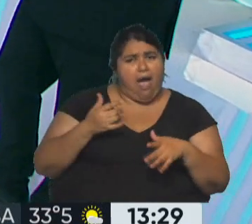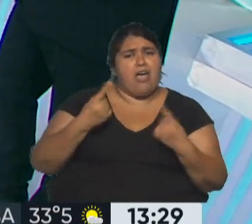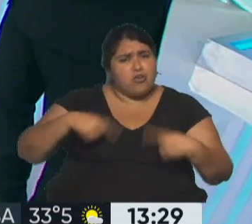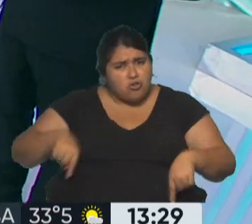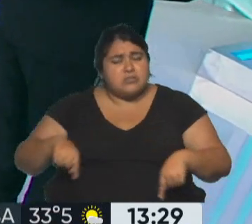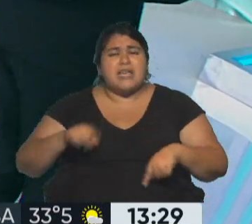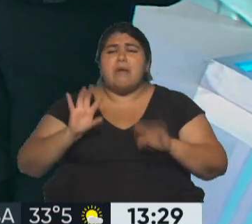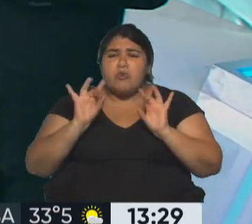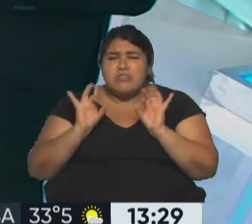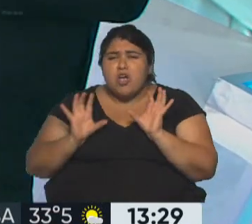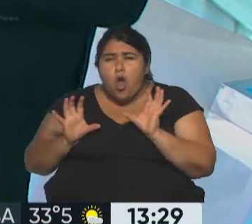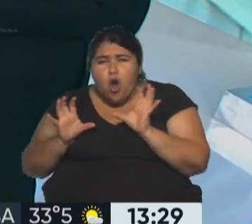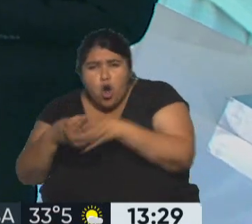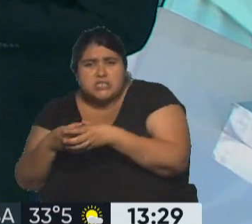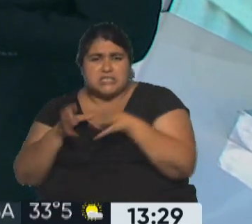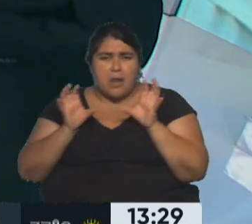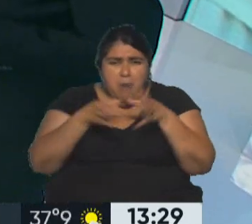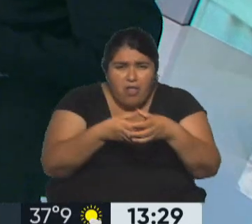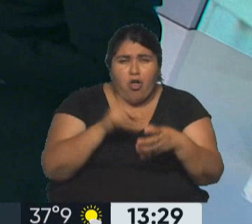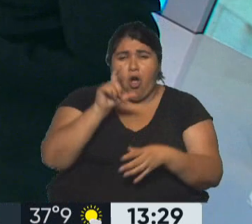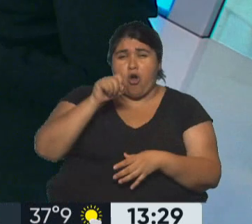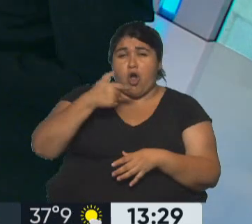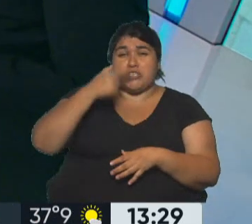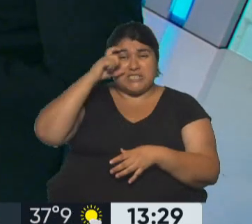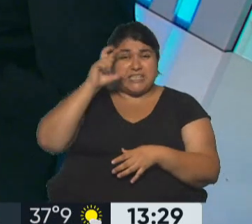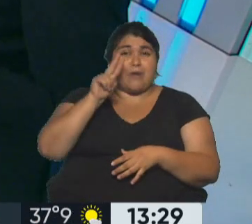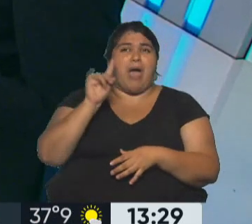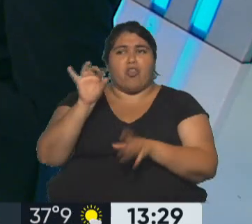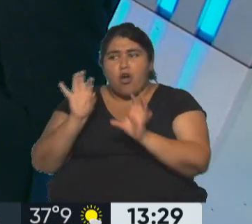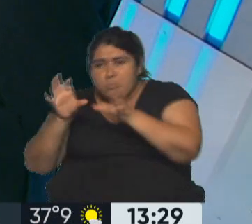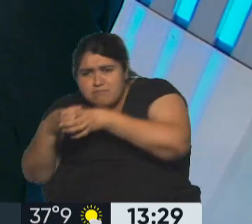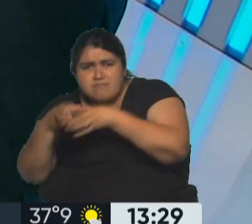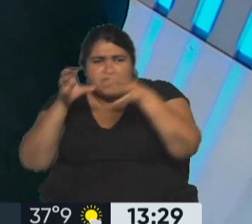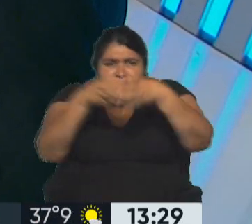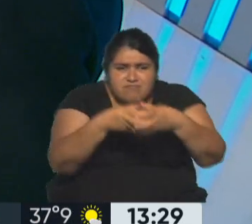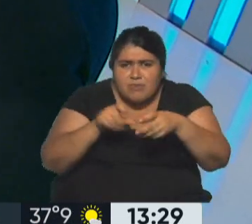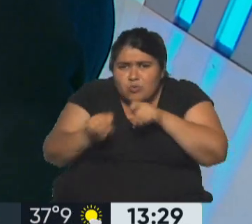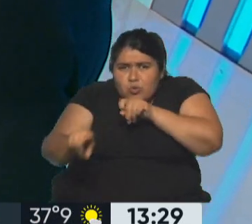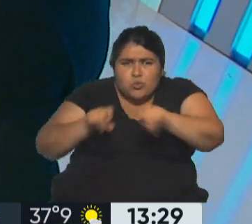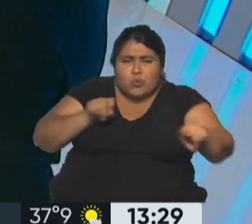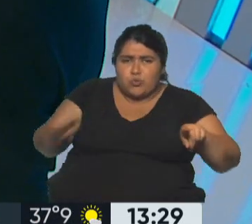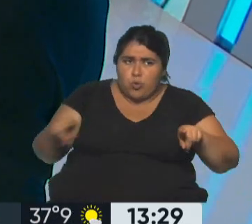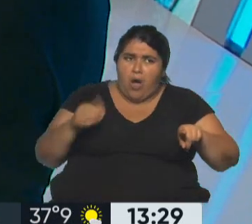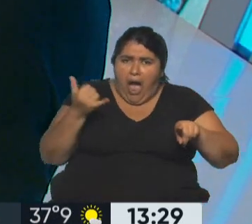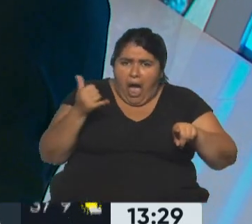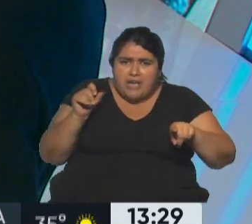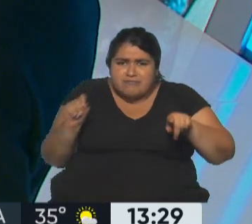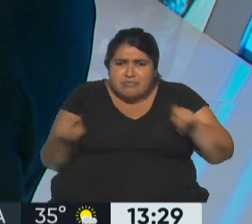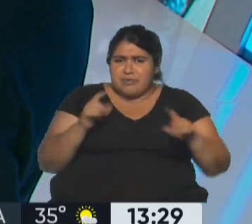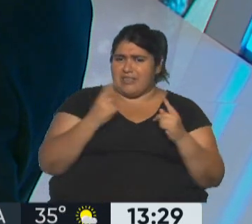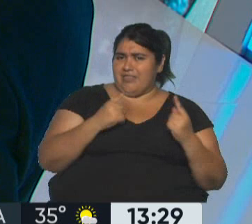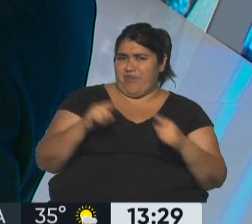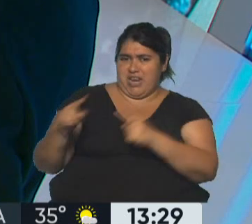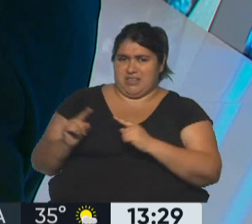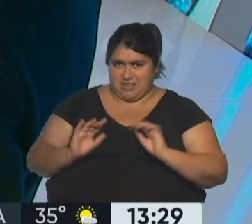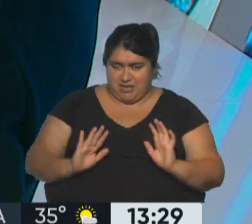conservadoras están continuamente. Tiene las reacciones del mundo femenino al interior de la Iglesia Católica, que le ha dicho ya que no,